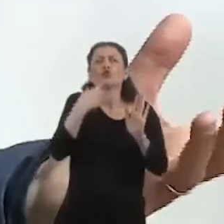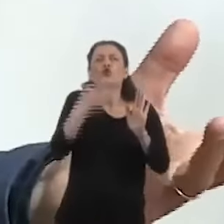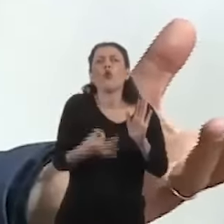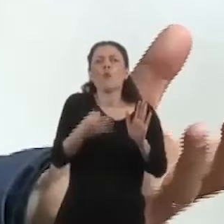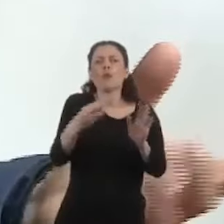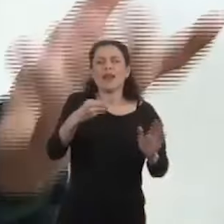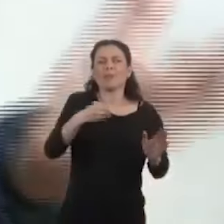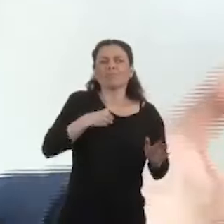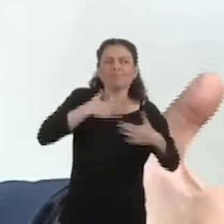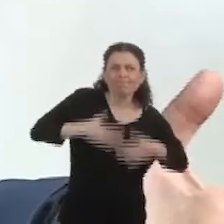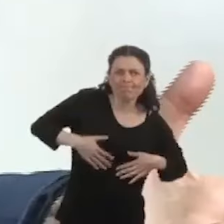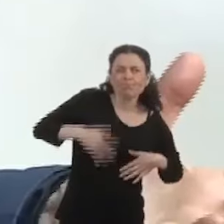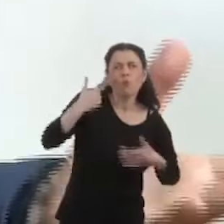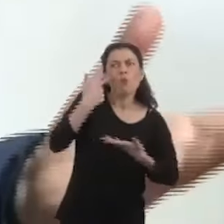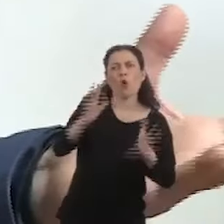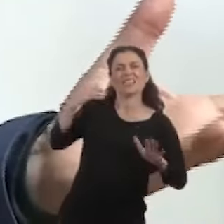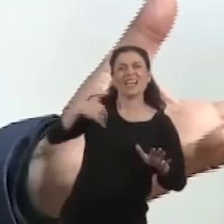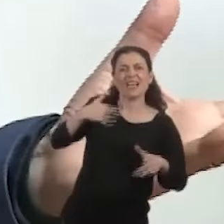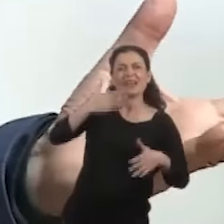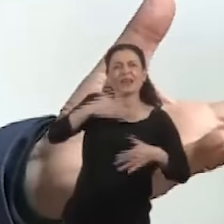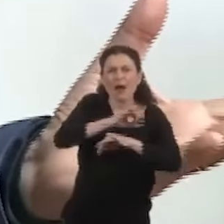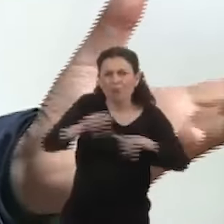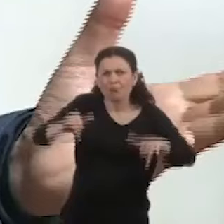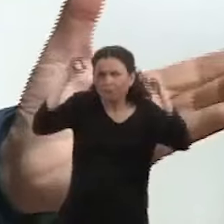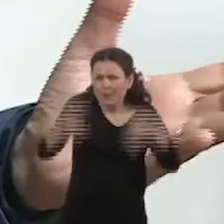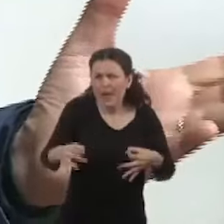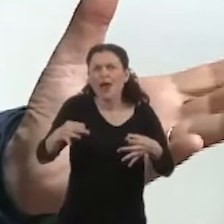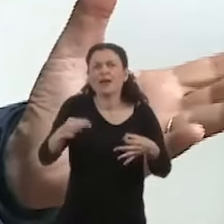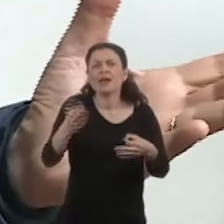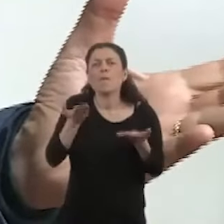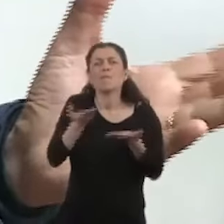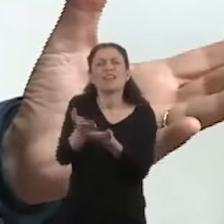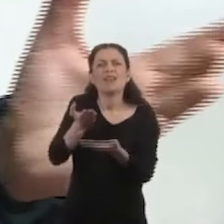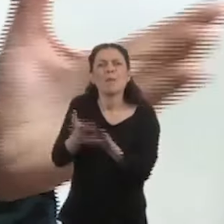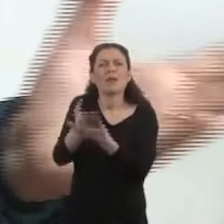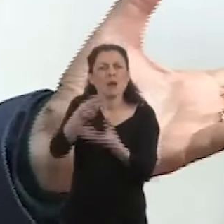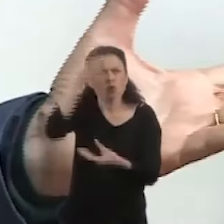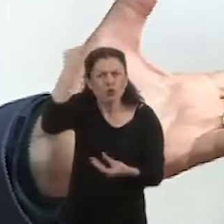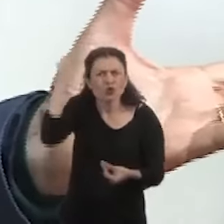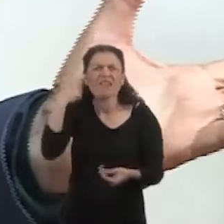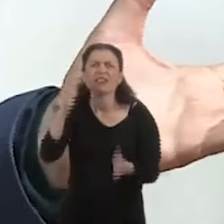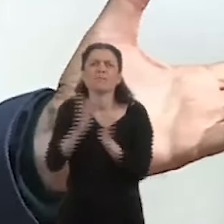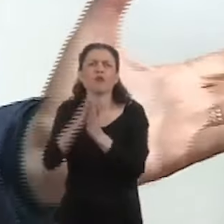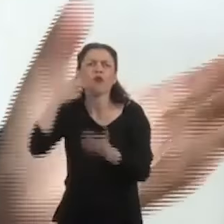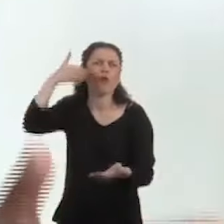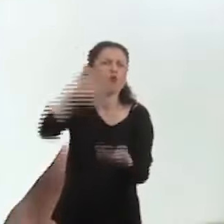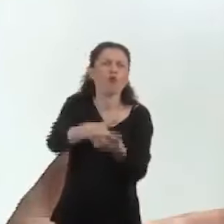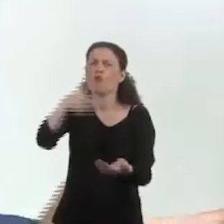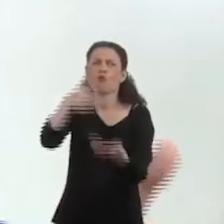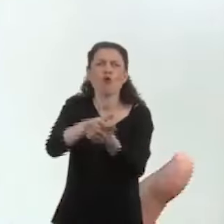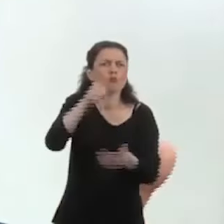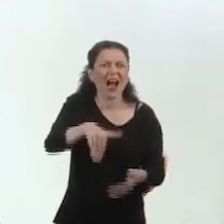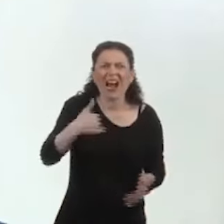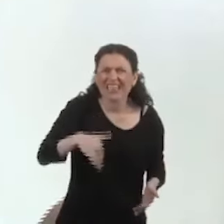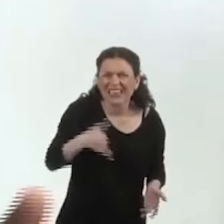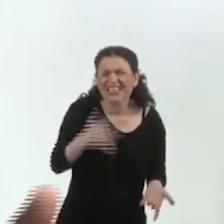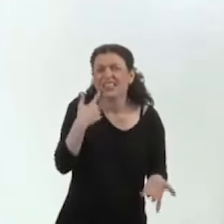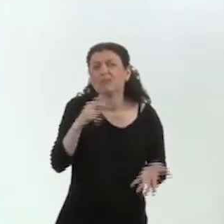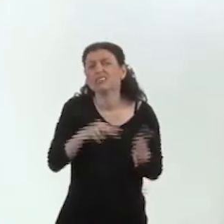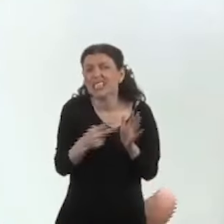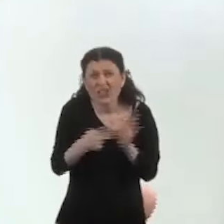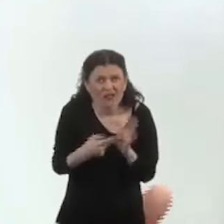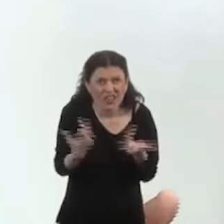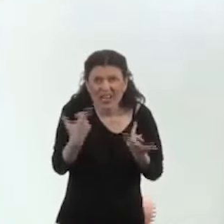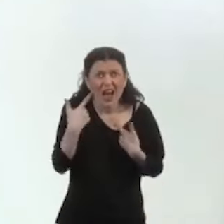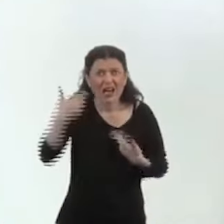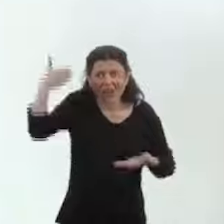vengan a poner eh la tarasca digamos En definitiva está diciendo que no no hay no hay forma de